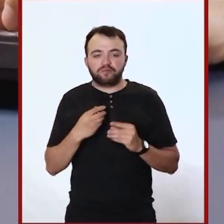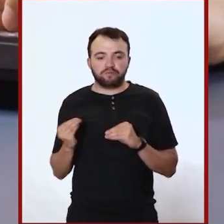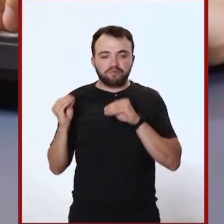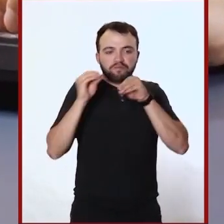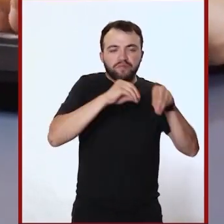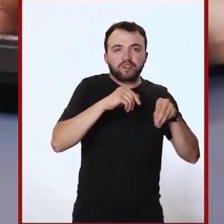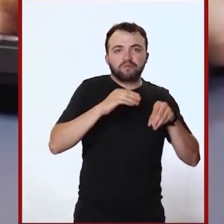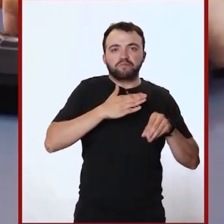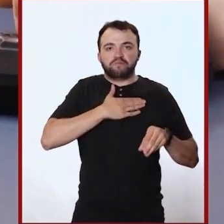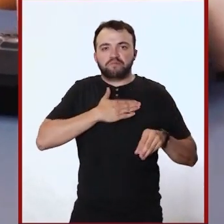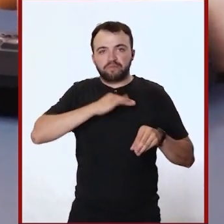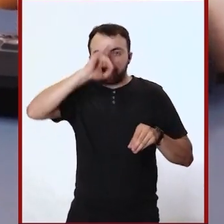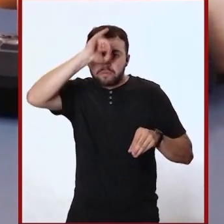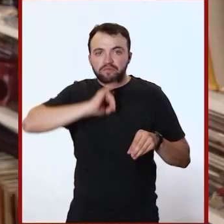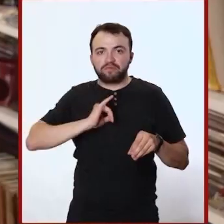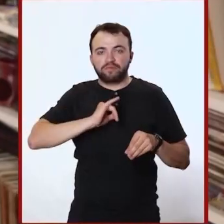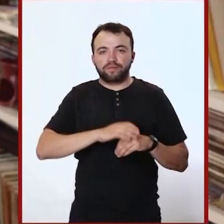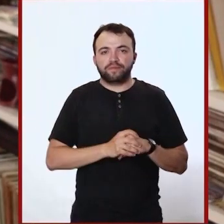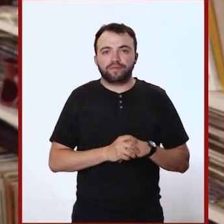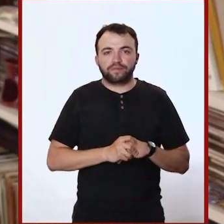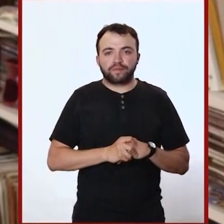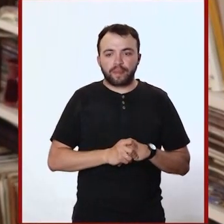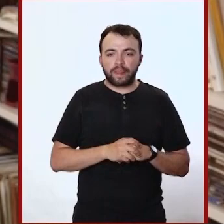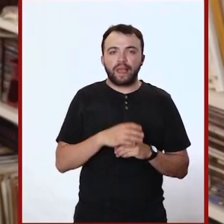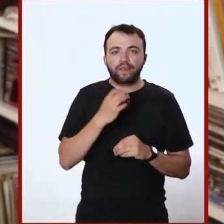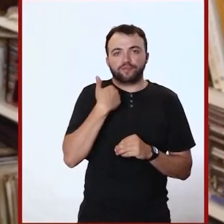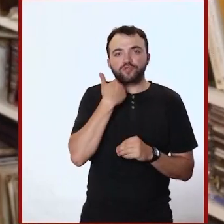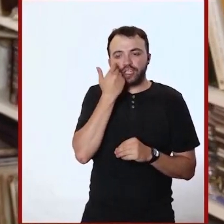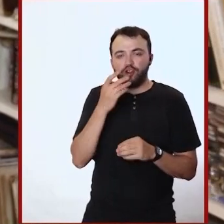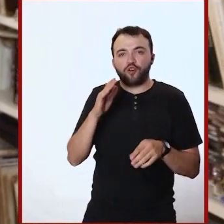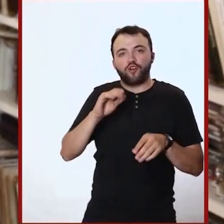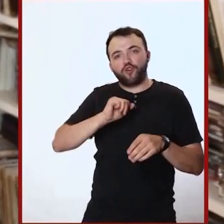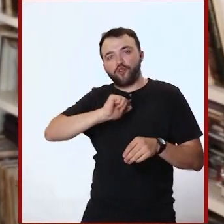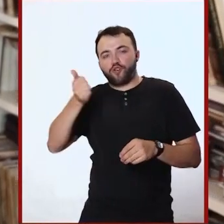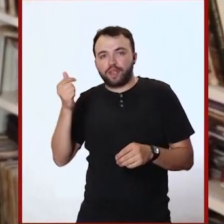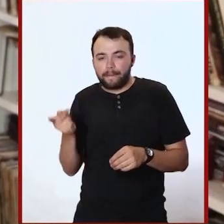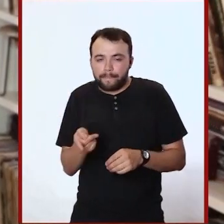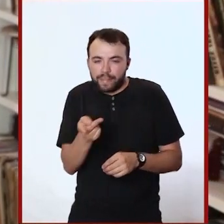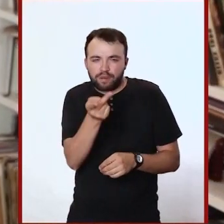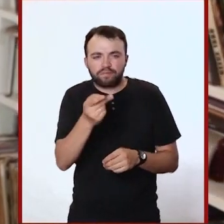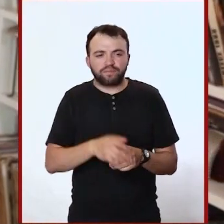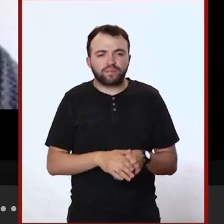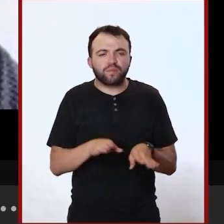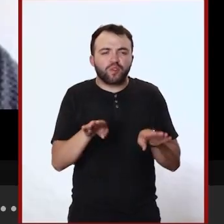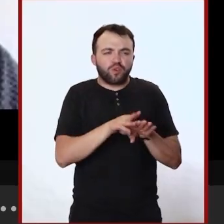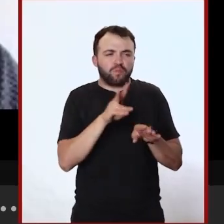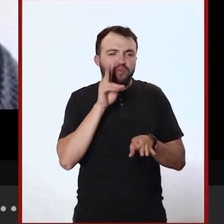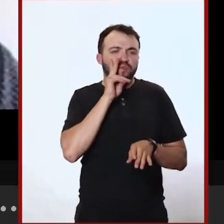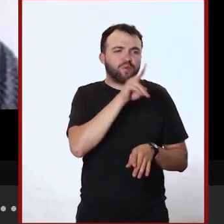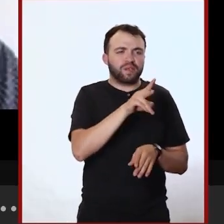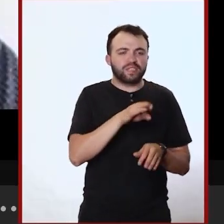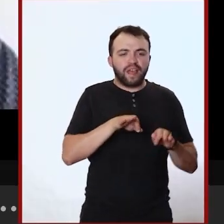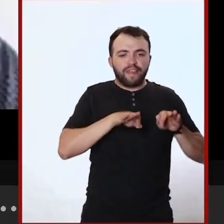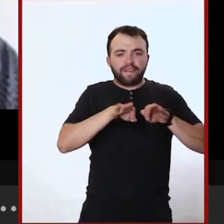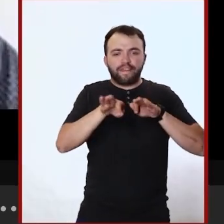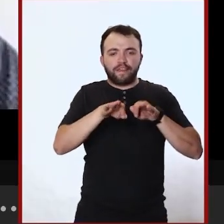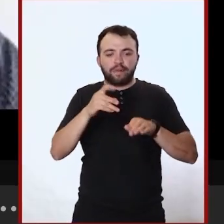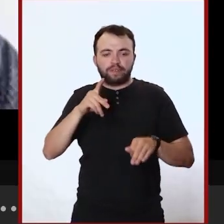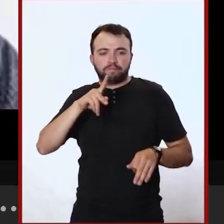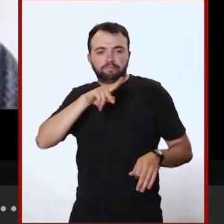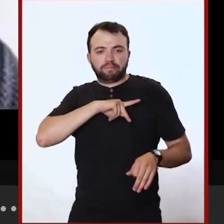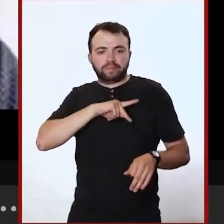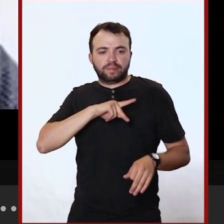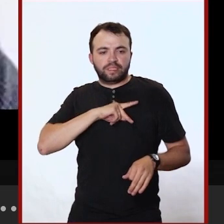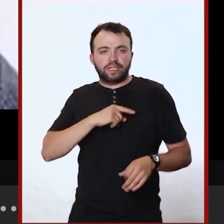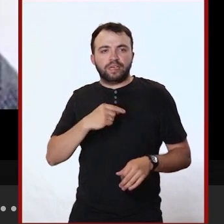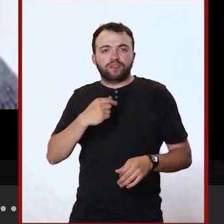posibilidades. Pues precisamente por ahí va la siguiente pregunta. ¿Tú cómo ves el panorama del autoempleo en México y sobre todo pensando en los jóvenes?